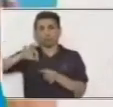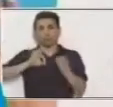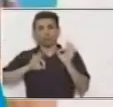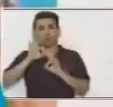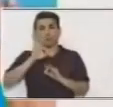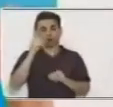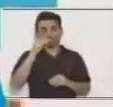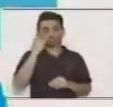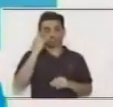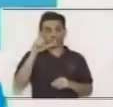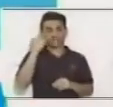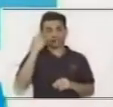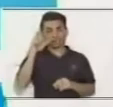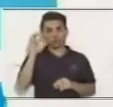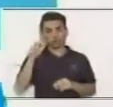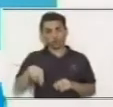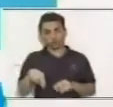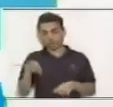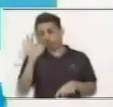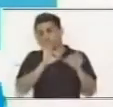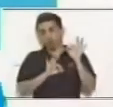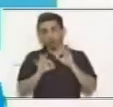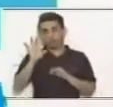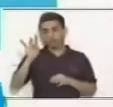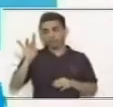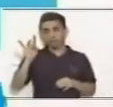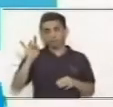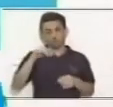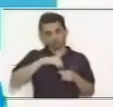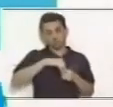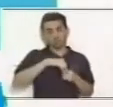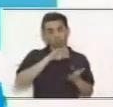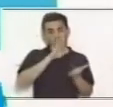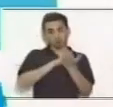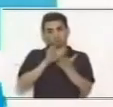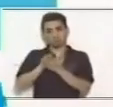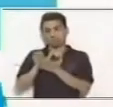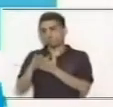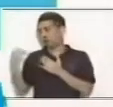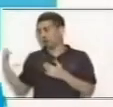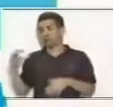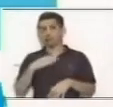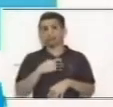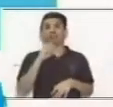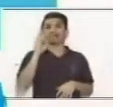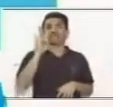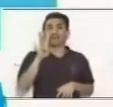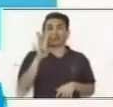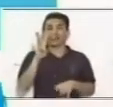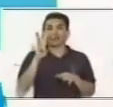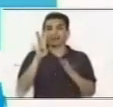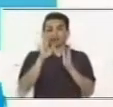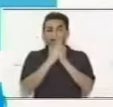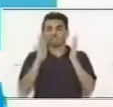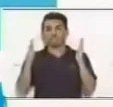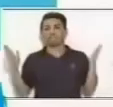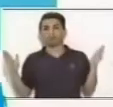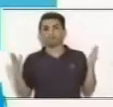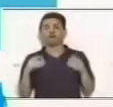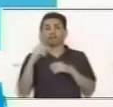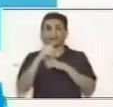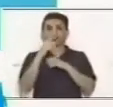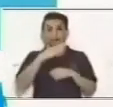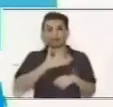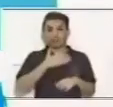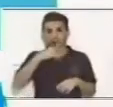con pegamento, con lo que tengan a la mano. Y ahí está mi trifoliar. ¿Sí?